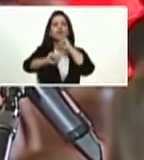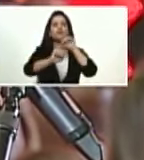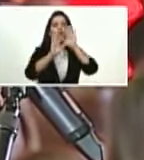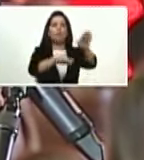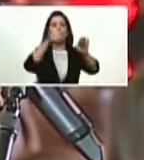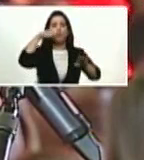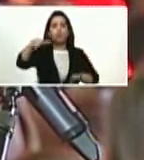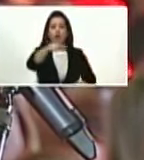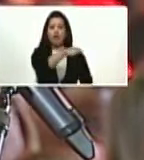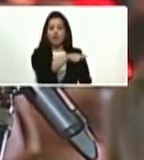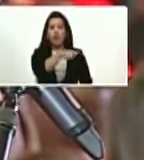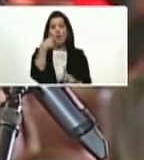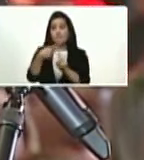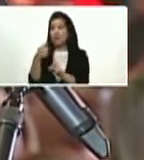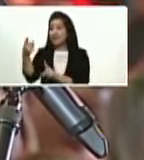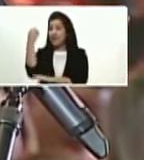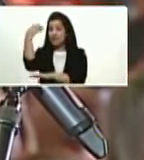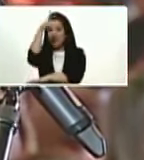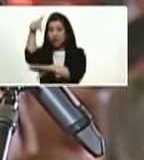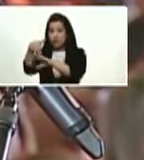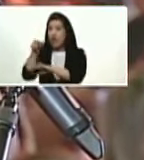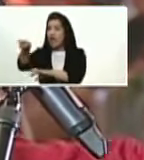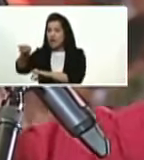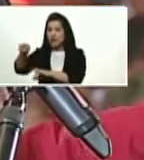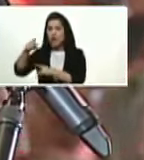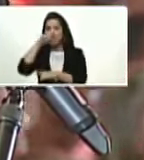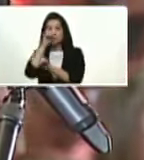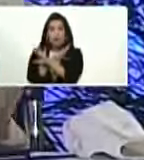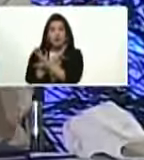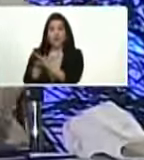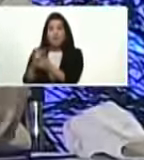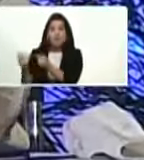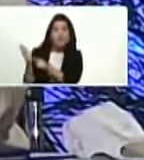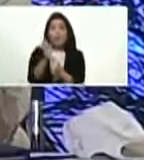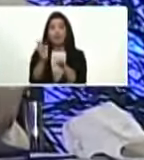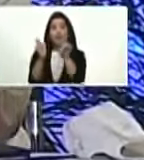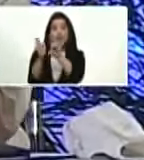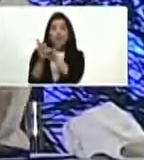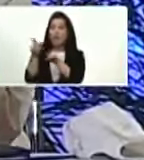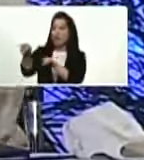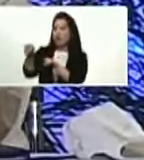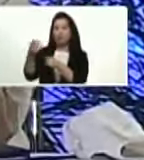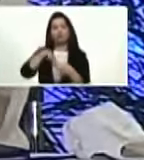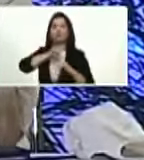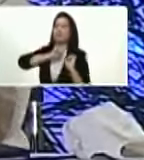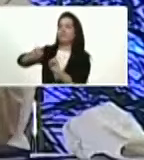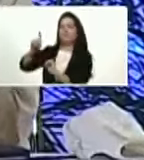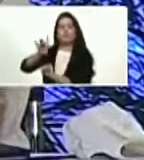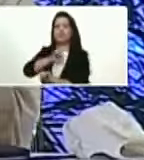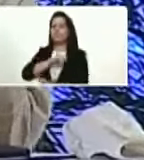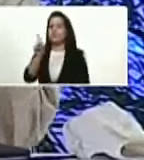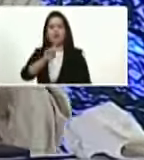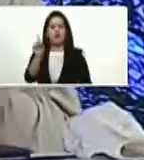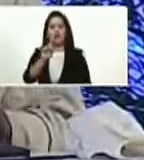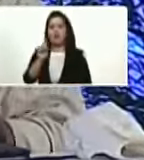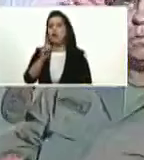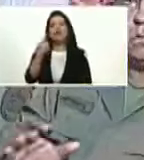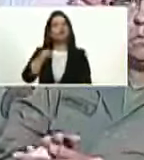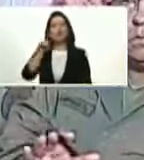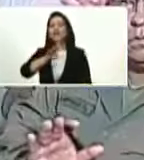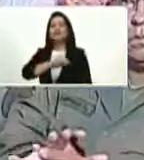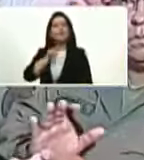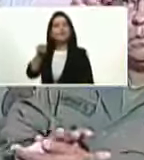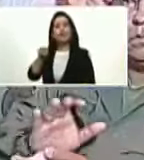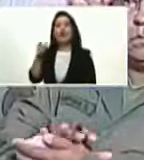la Asamblea Nacional Burguesa para llegar a nuestras empresas. No permitiremos que ninguno de esta